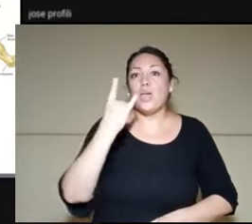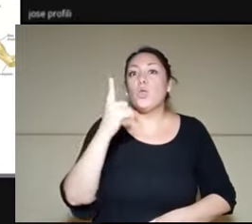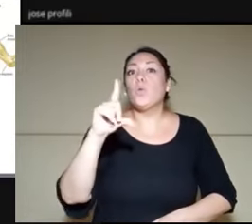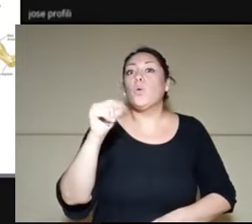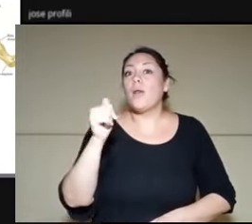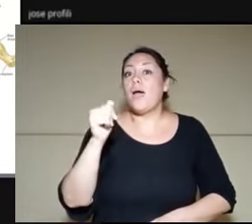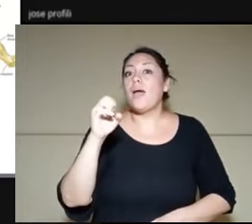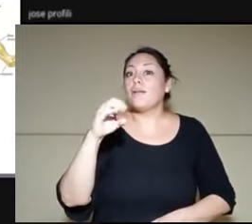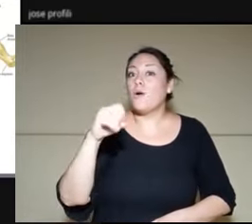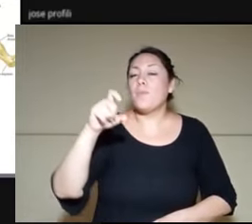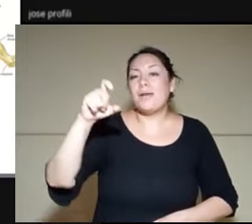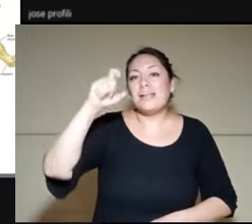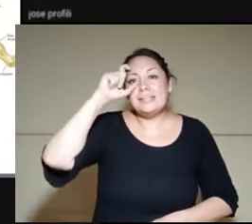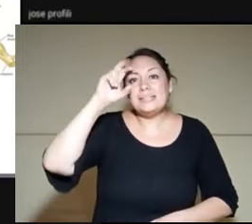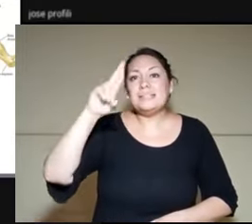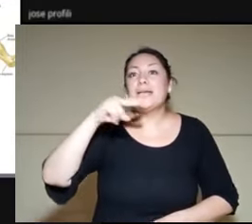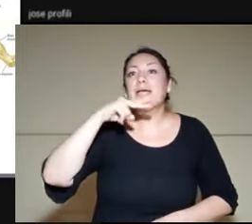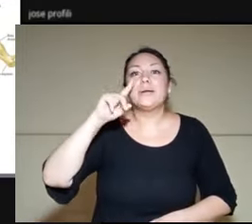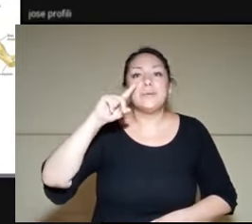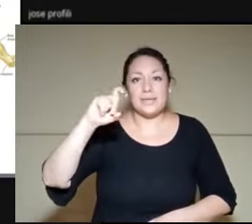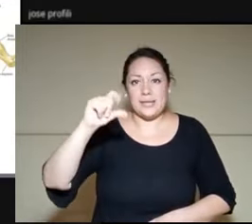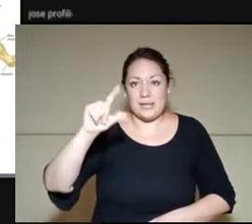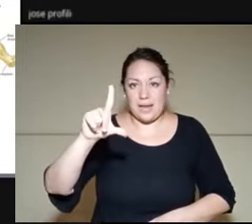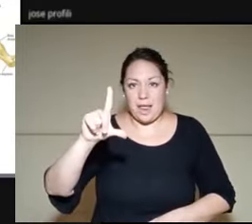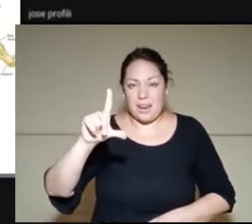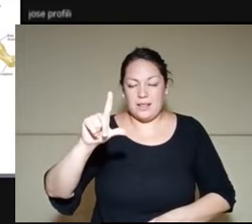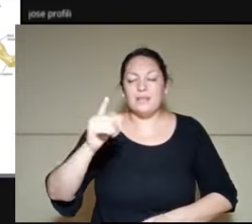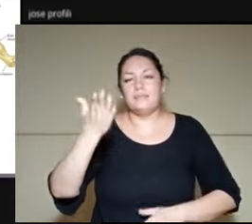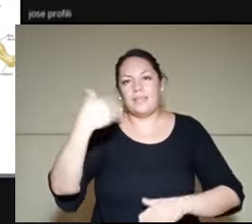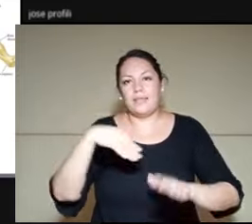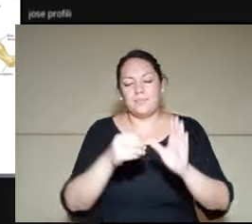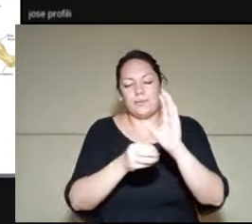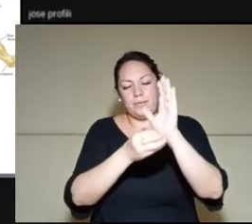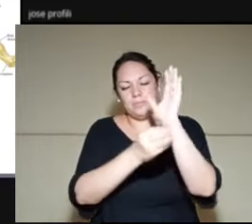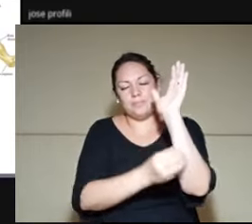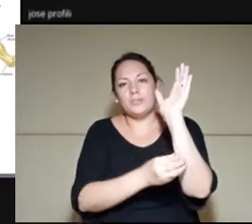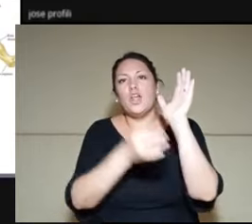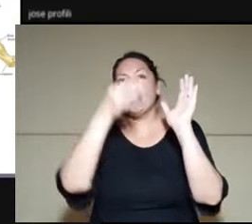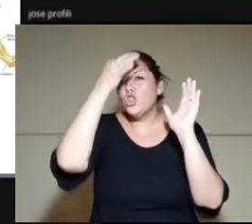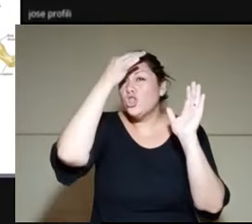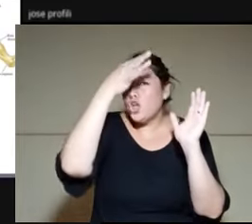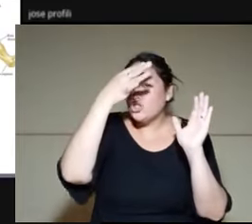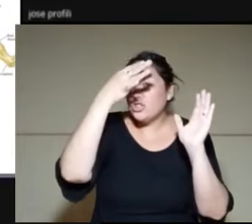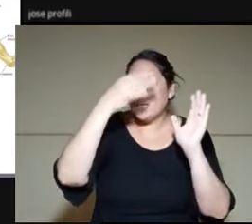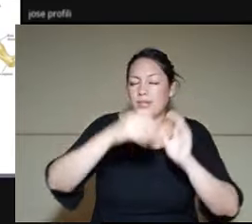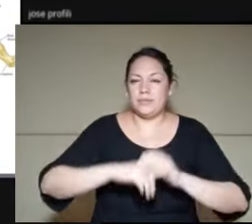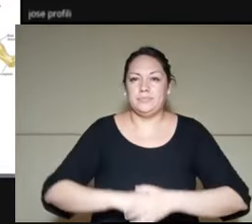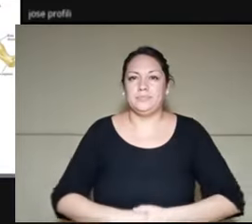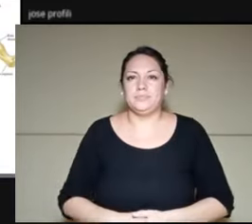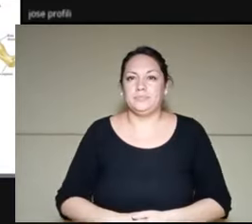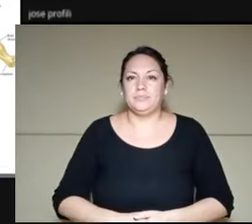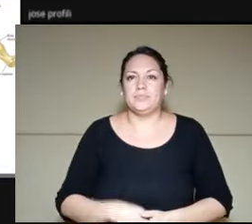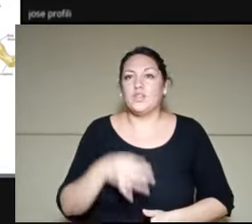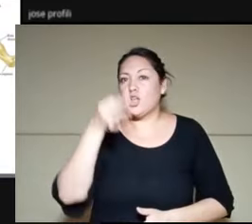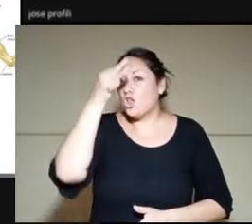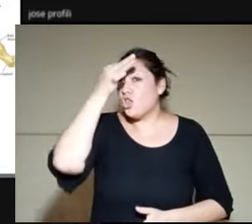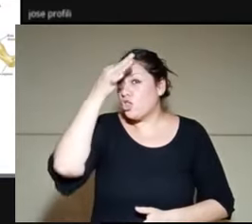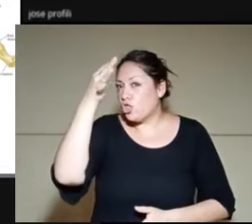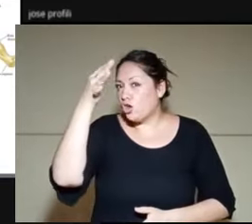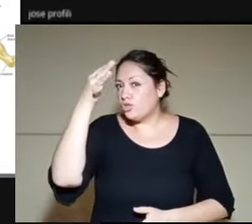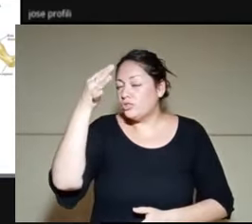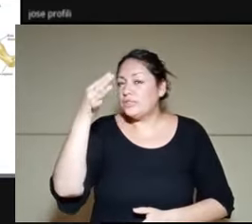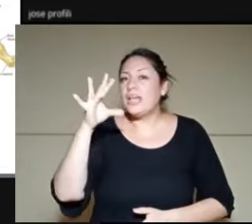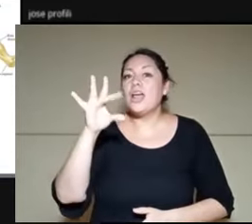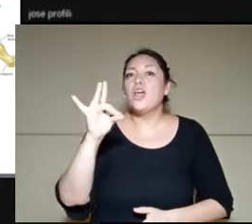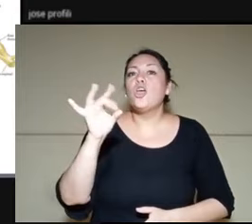médula cervical. Después de las 8 vértebras cervicales tenemos 12 vértebras que vienen a continuación, que son